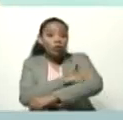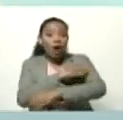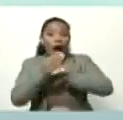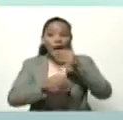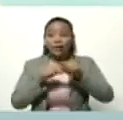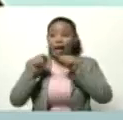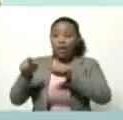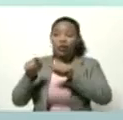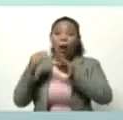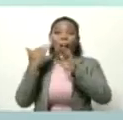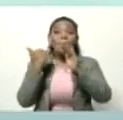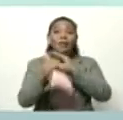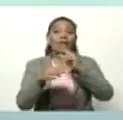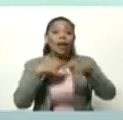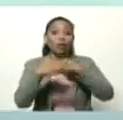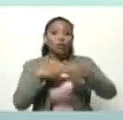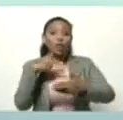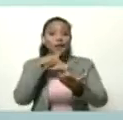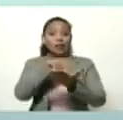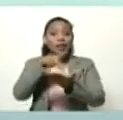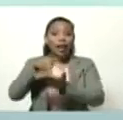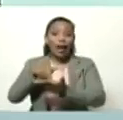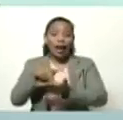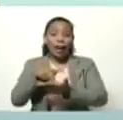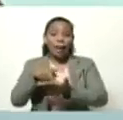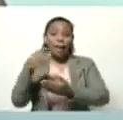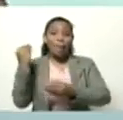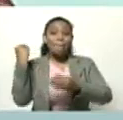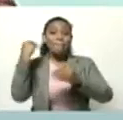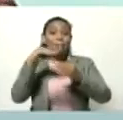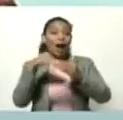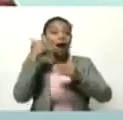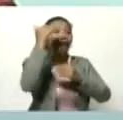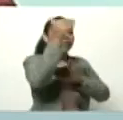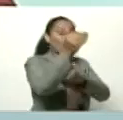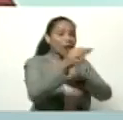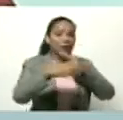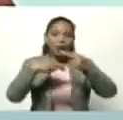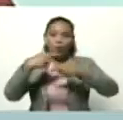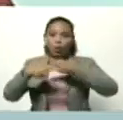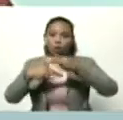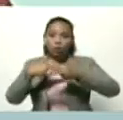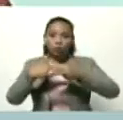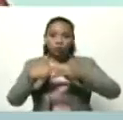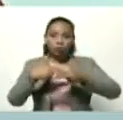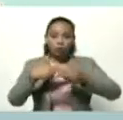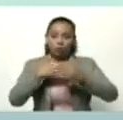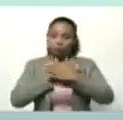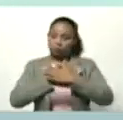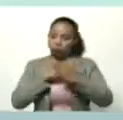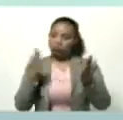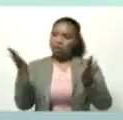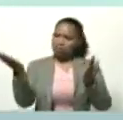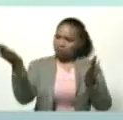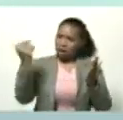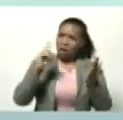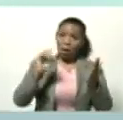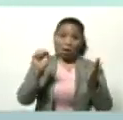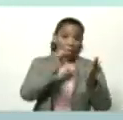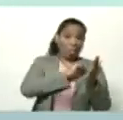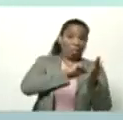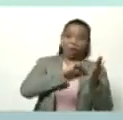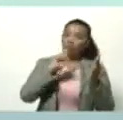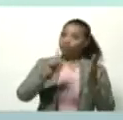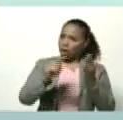significa que el mensaje de la revolución está llegando más allá de la revolución. Abrámosle la puerta, que se venga, no le tengamos miedo a